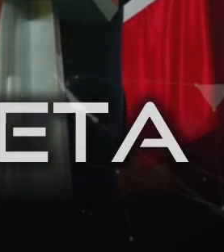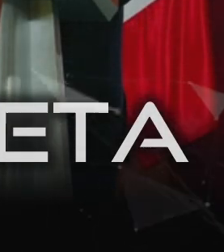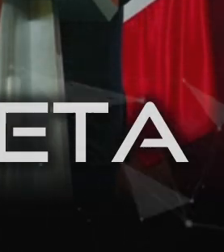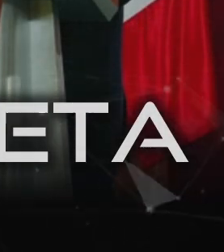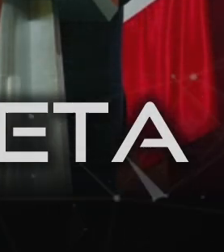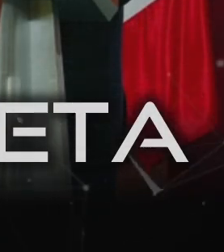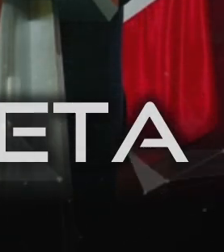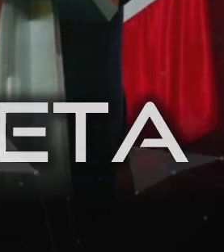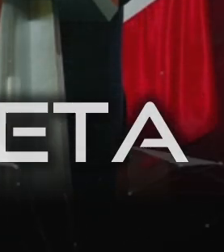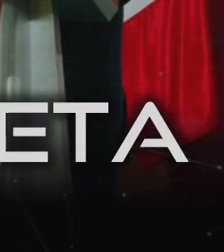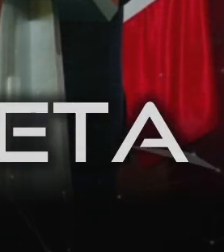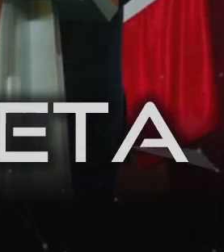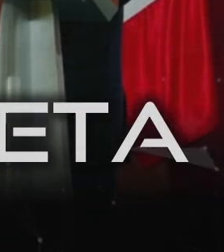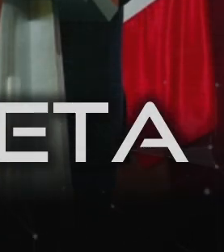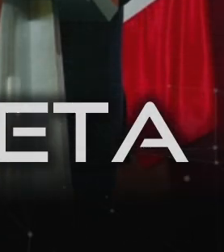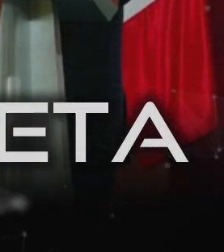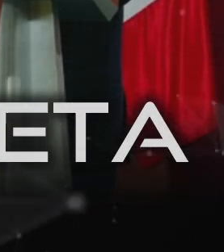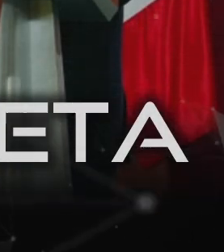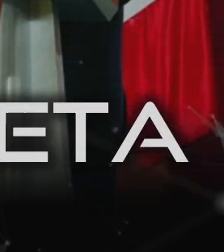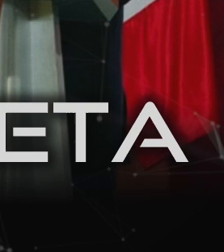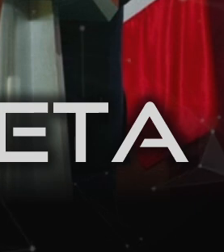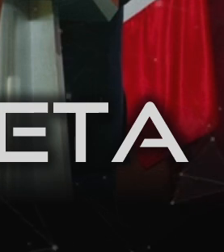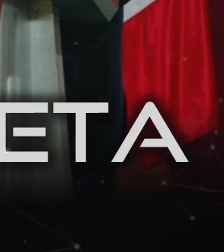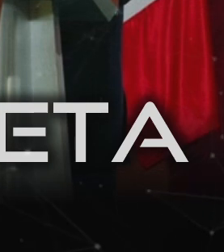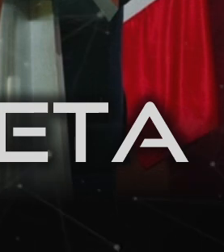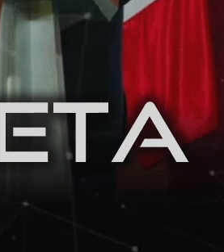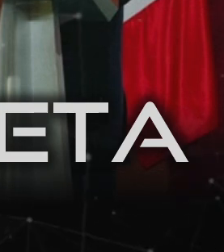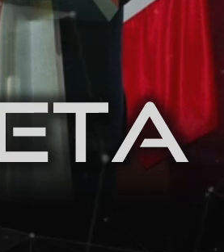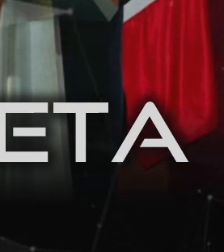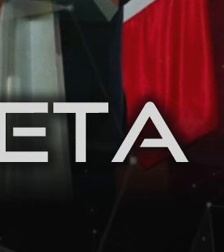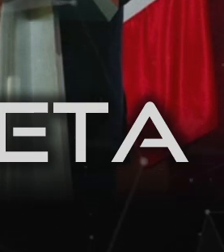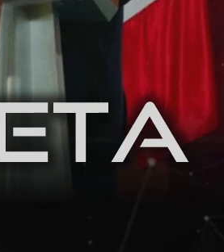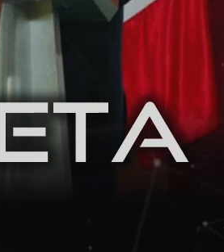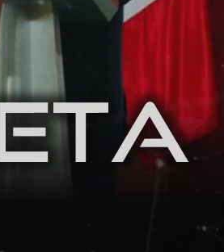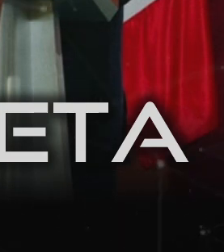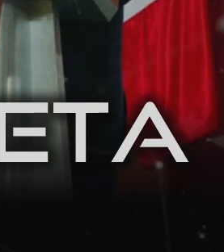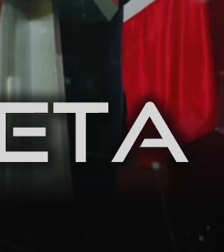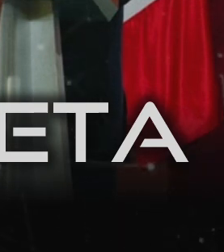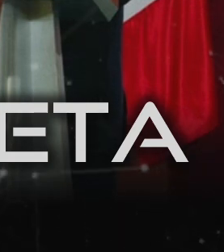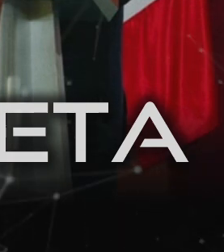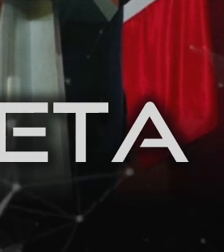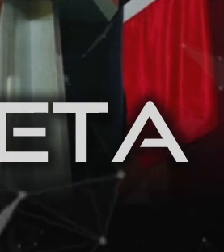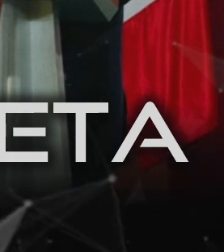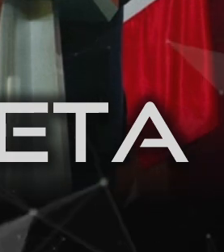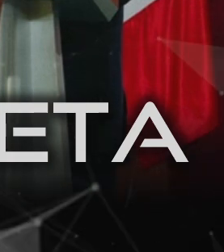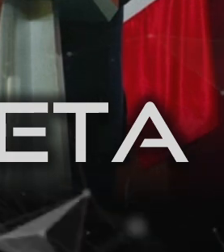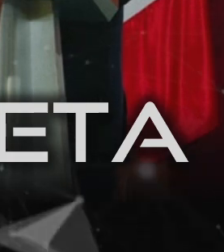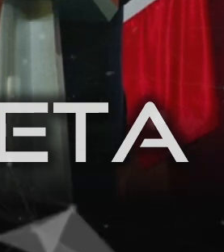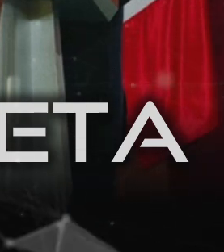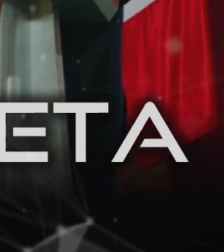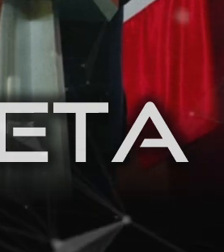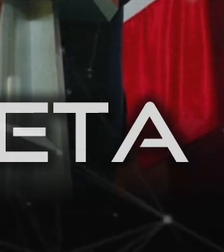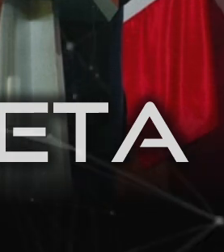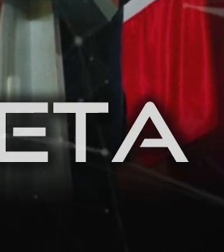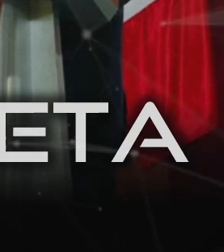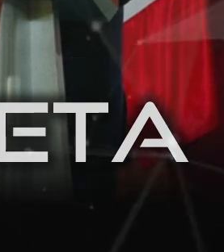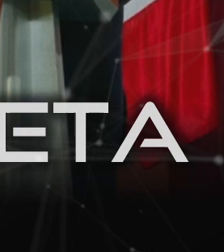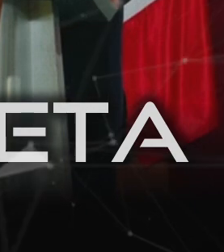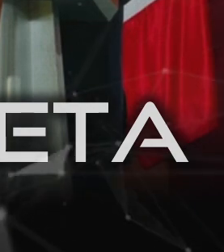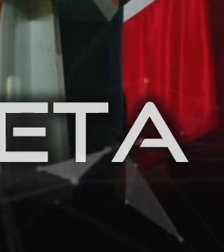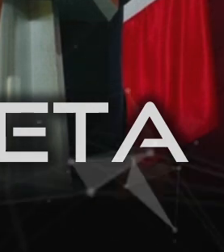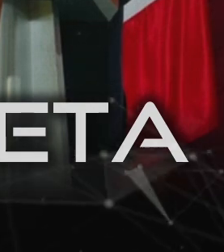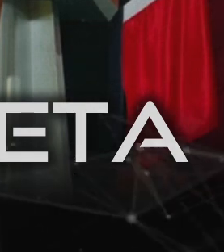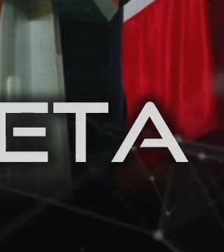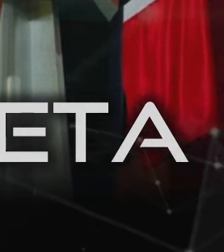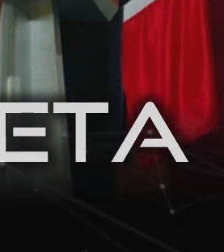Mantente informado y visita nuestra cuenta de Twitter, @escuchadiario, donde podrás encontrar notas destacadas y lo más reciente